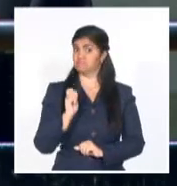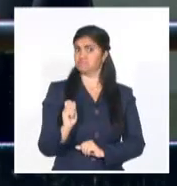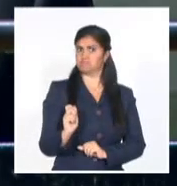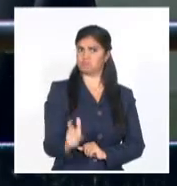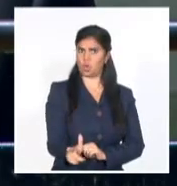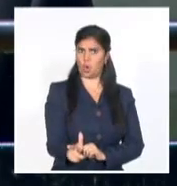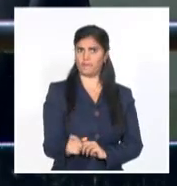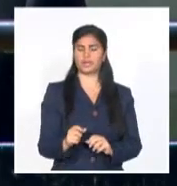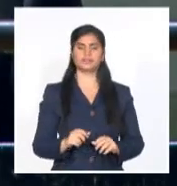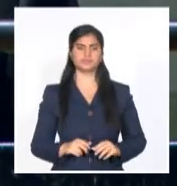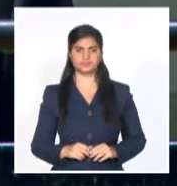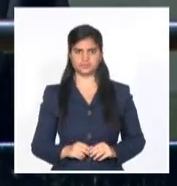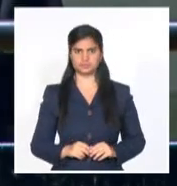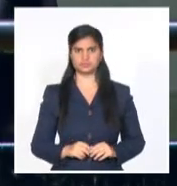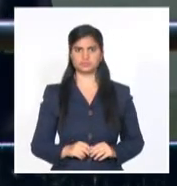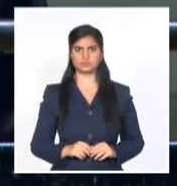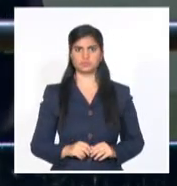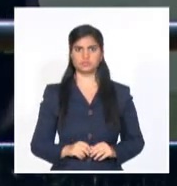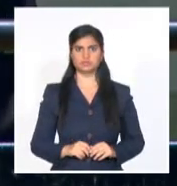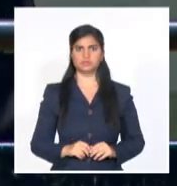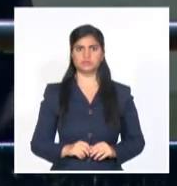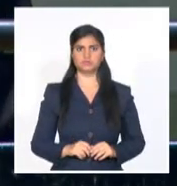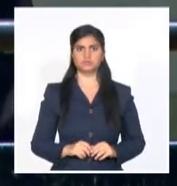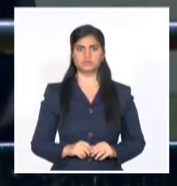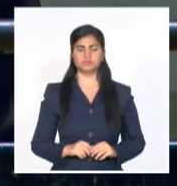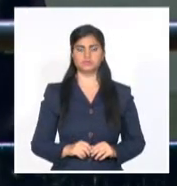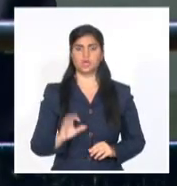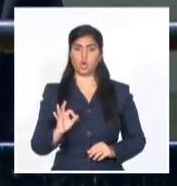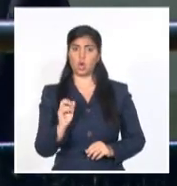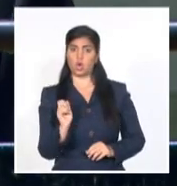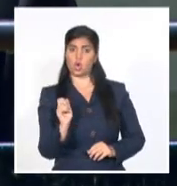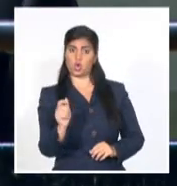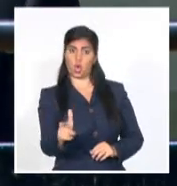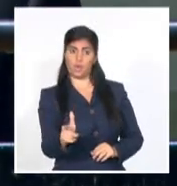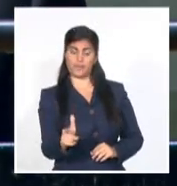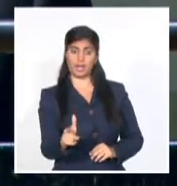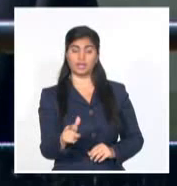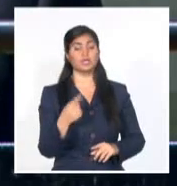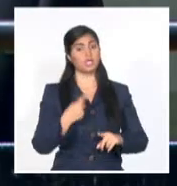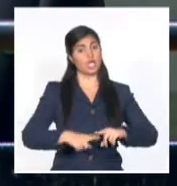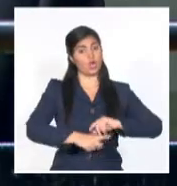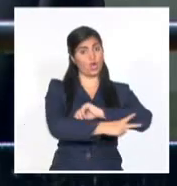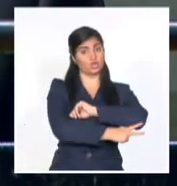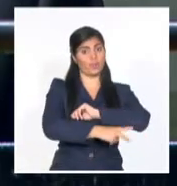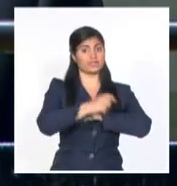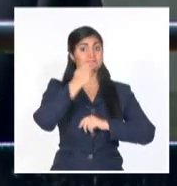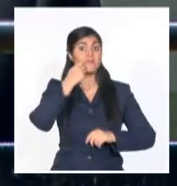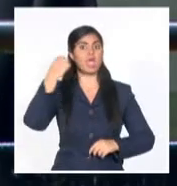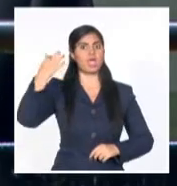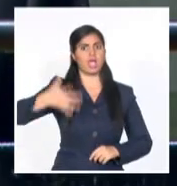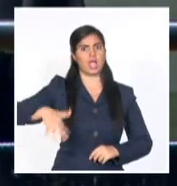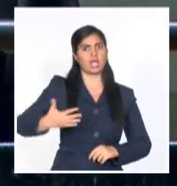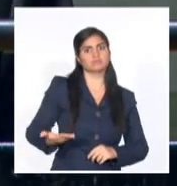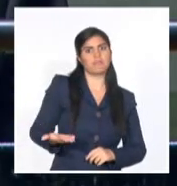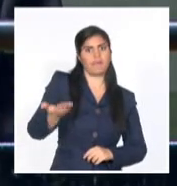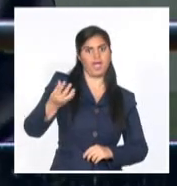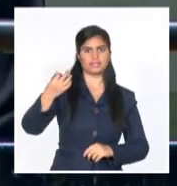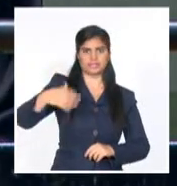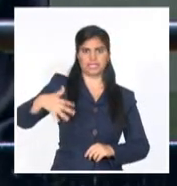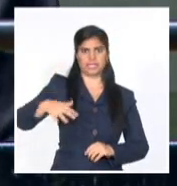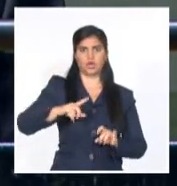a precios exorbitantes con intermediarios o a sustituirlos por genéricos de menor